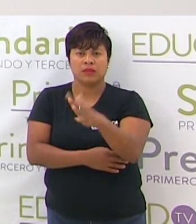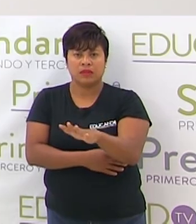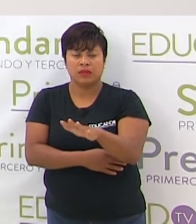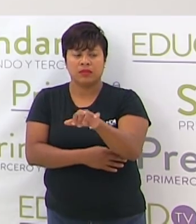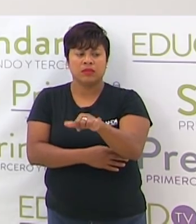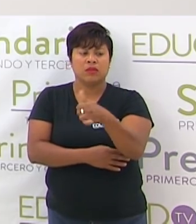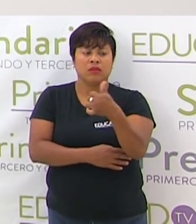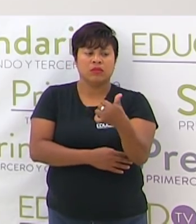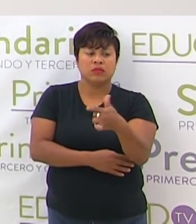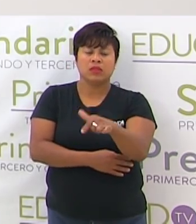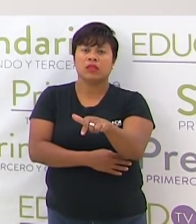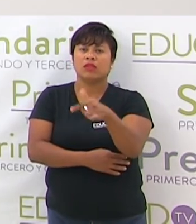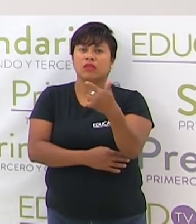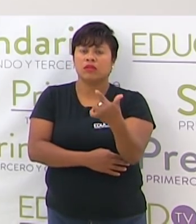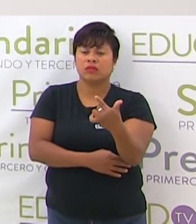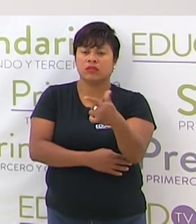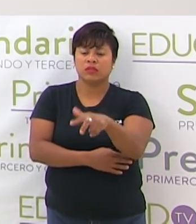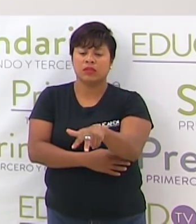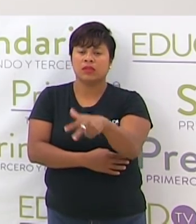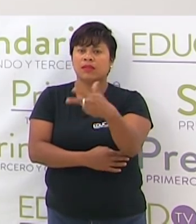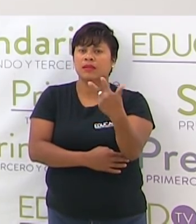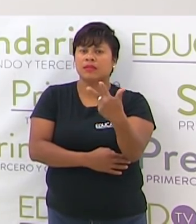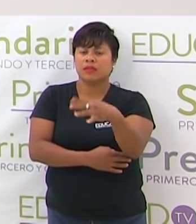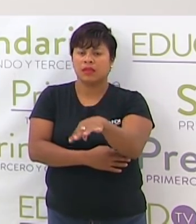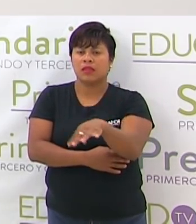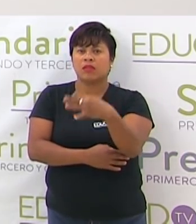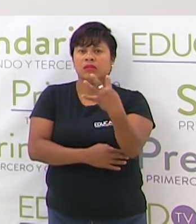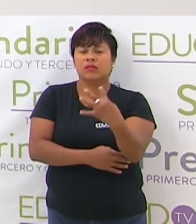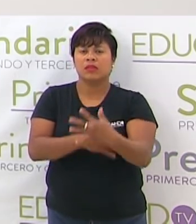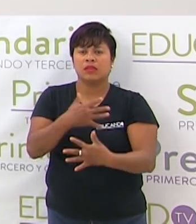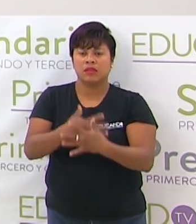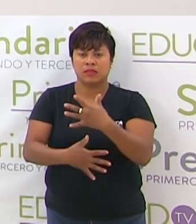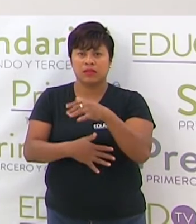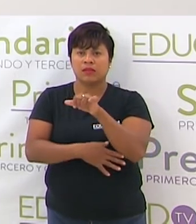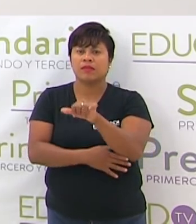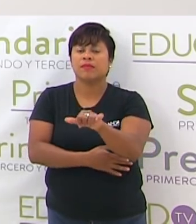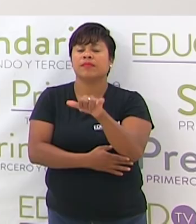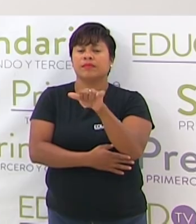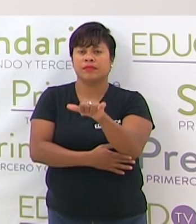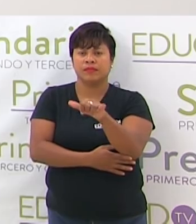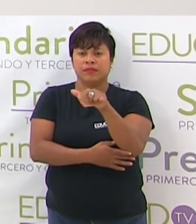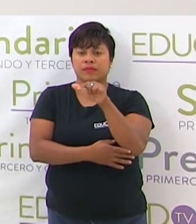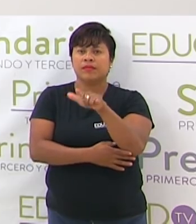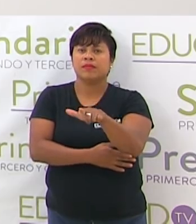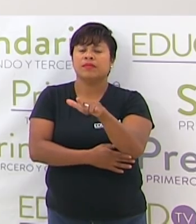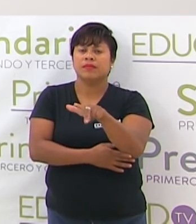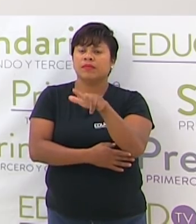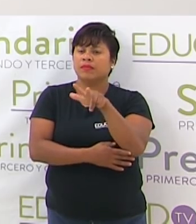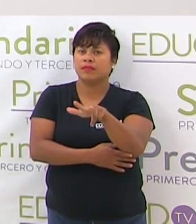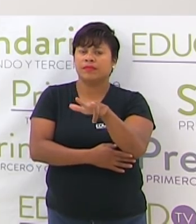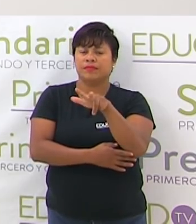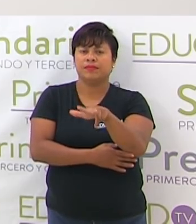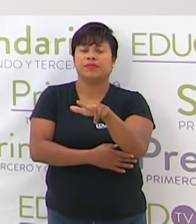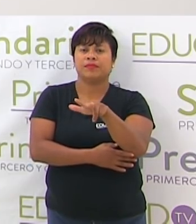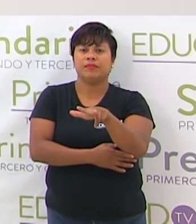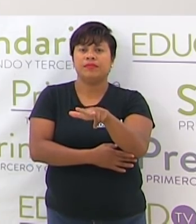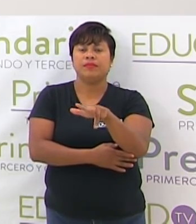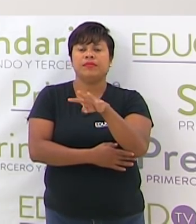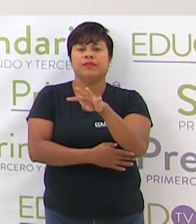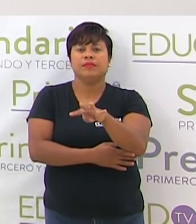8, 9, 10, 11, 12, 13, 14, 15, 16,